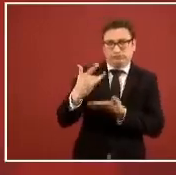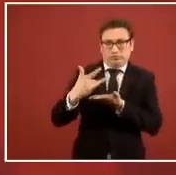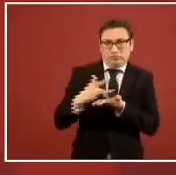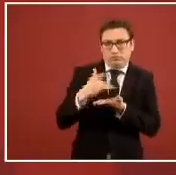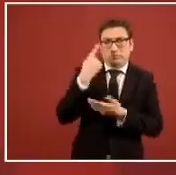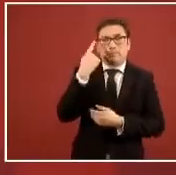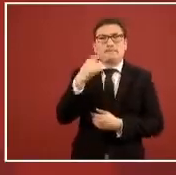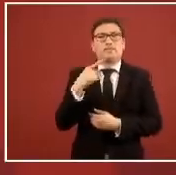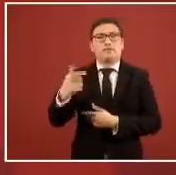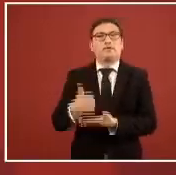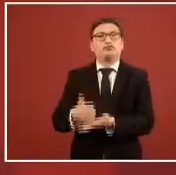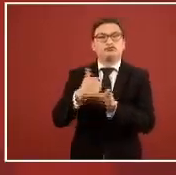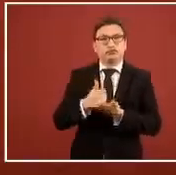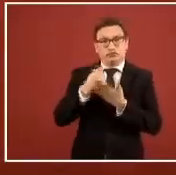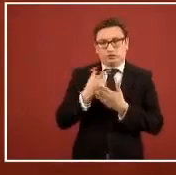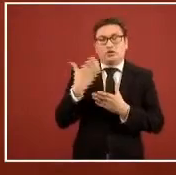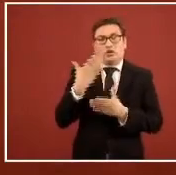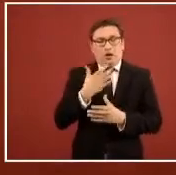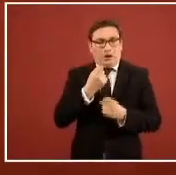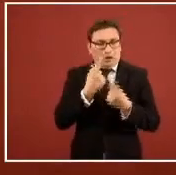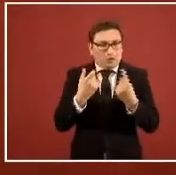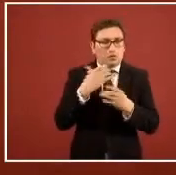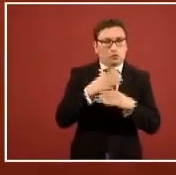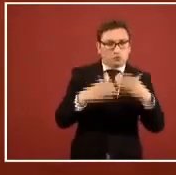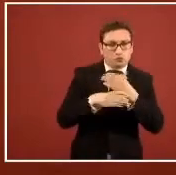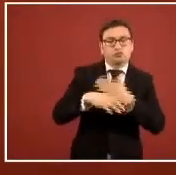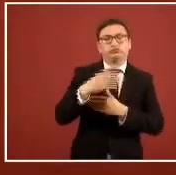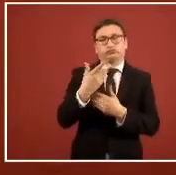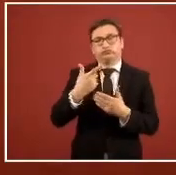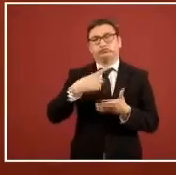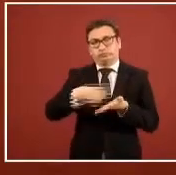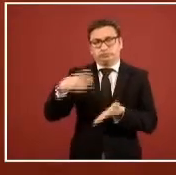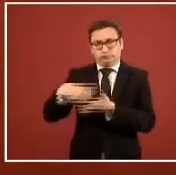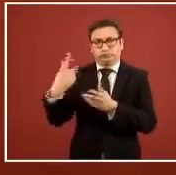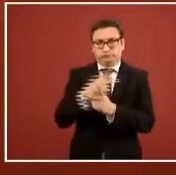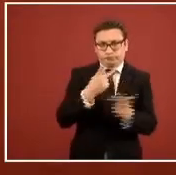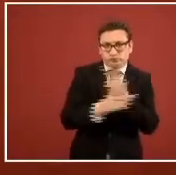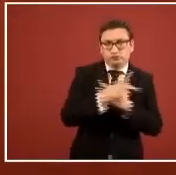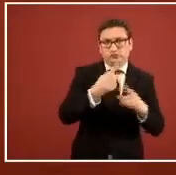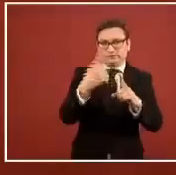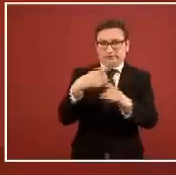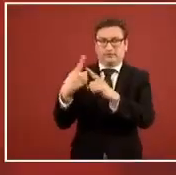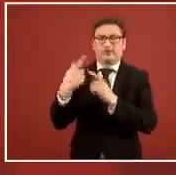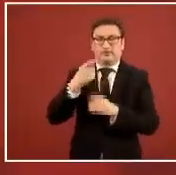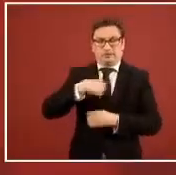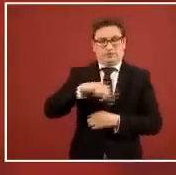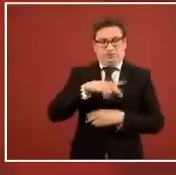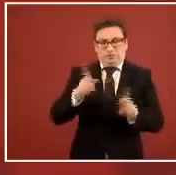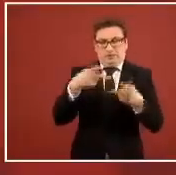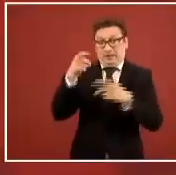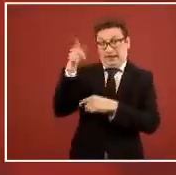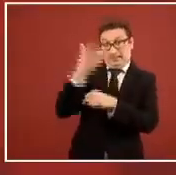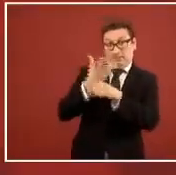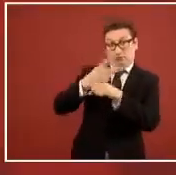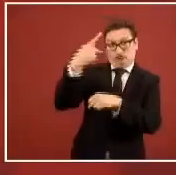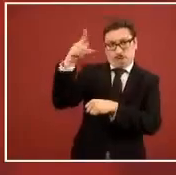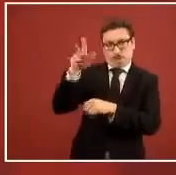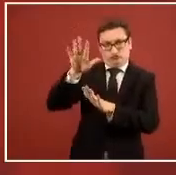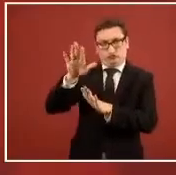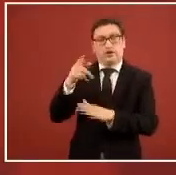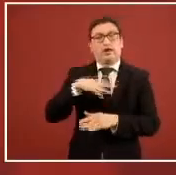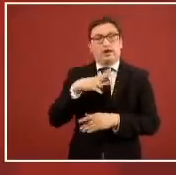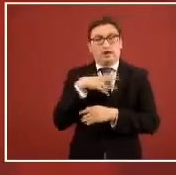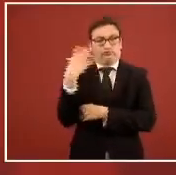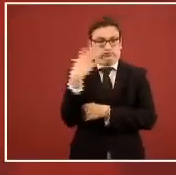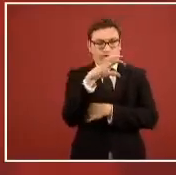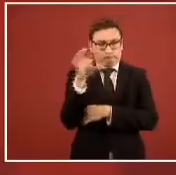para facilitar el acceso a ciertos productos en el mercado de Estados Unidos,